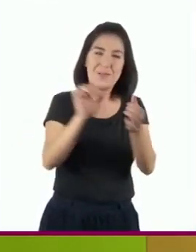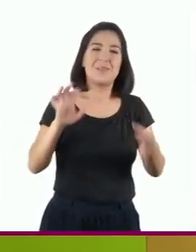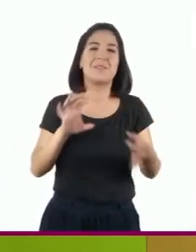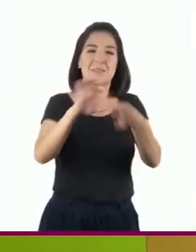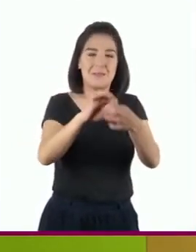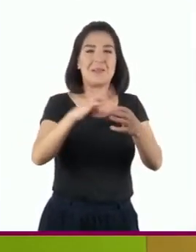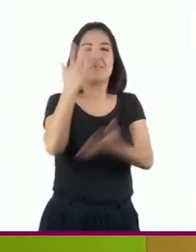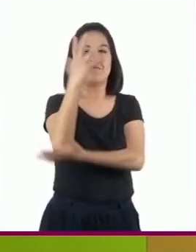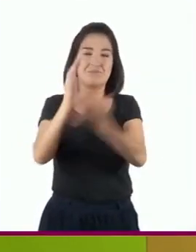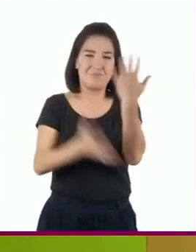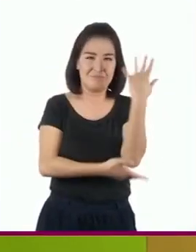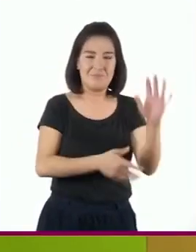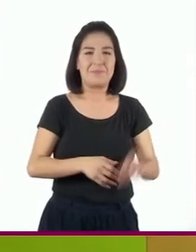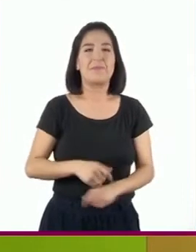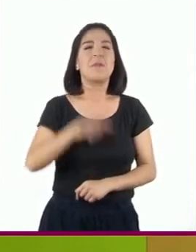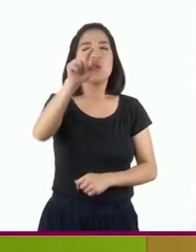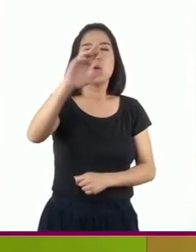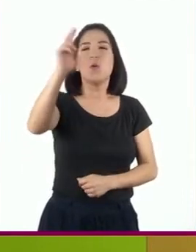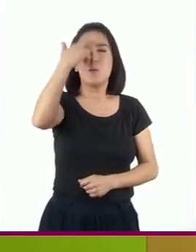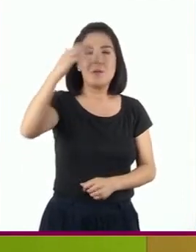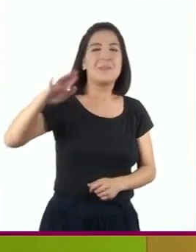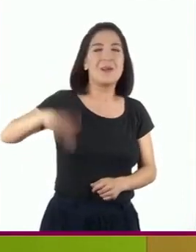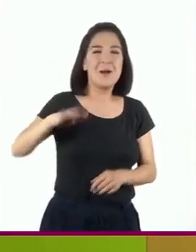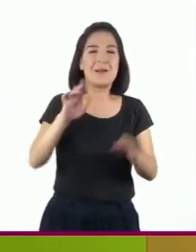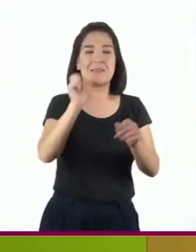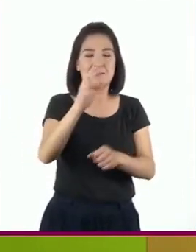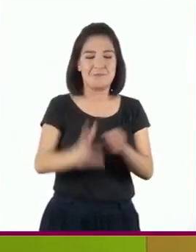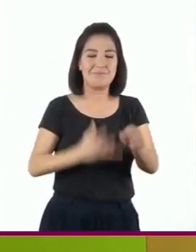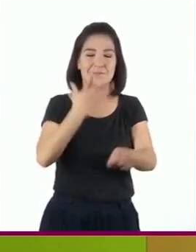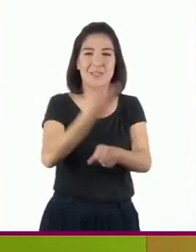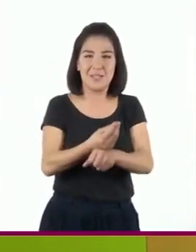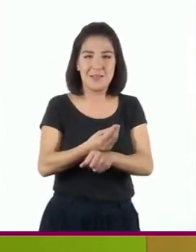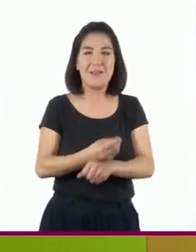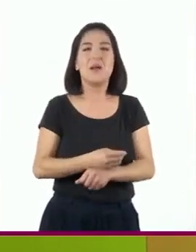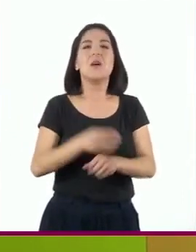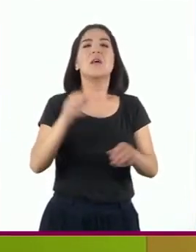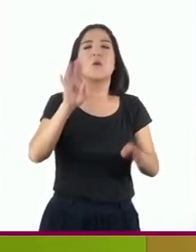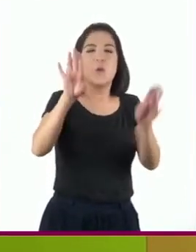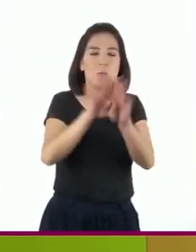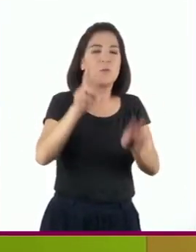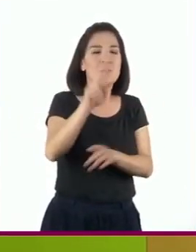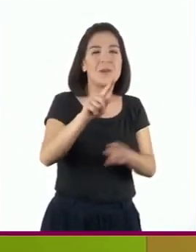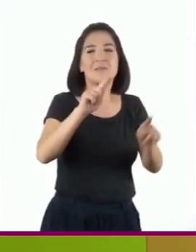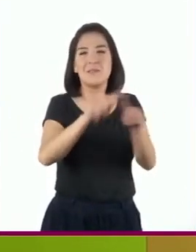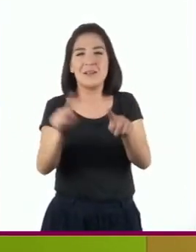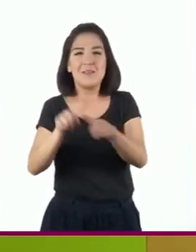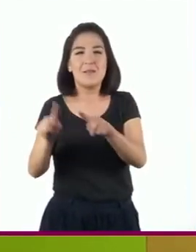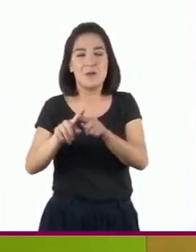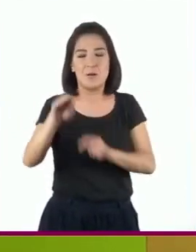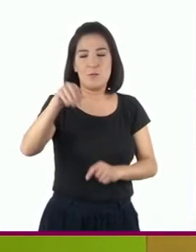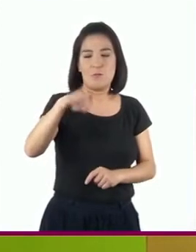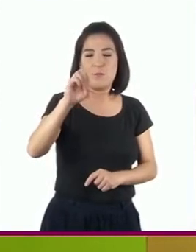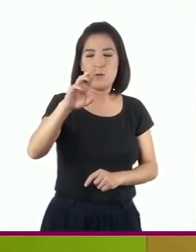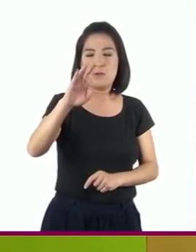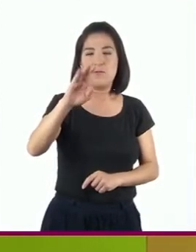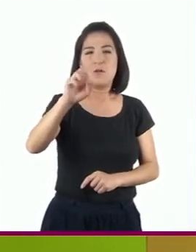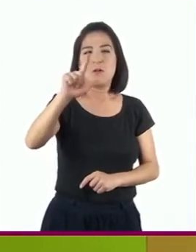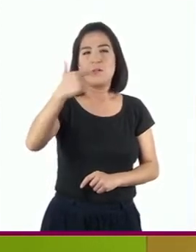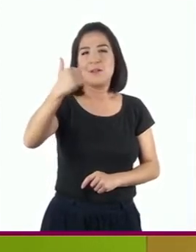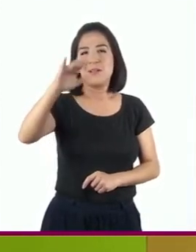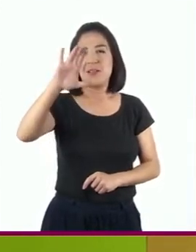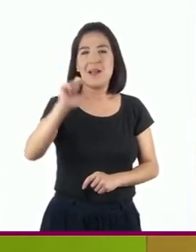alimento disponible. Hay una relación significativa entre las características morfológicas de sus